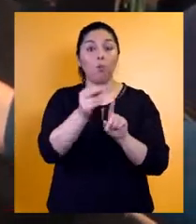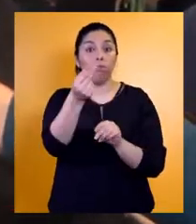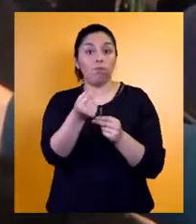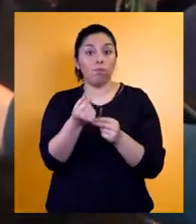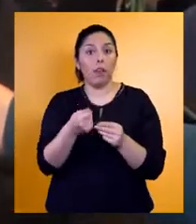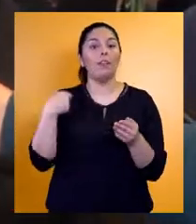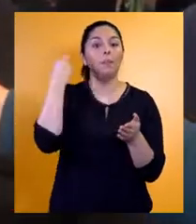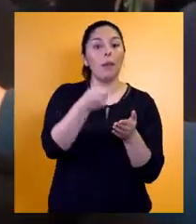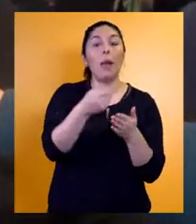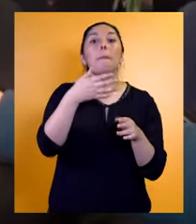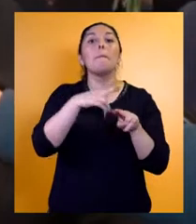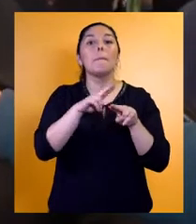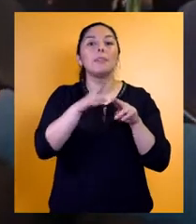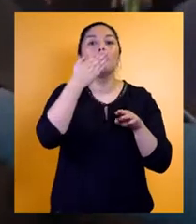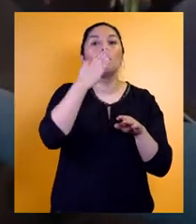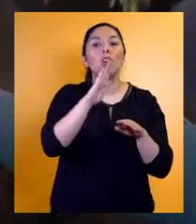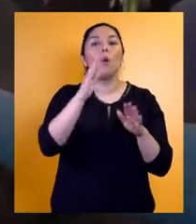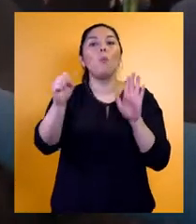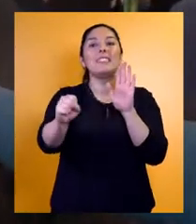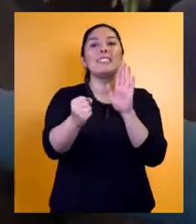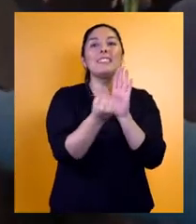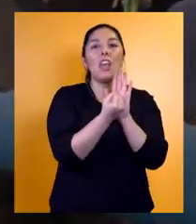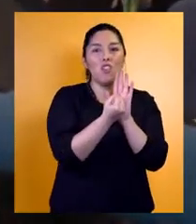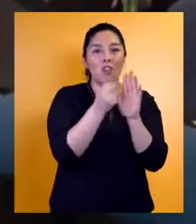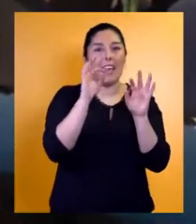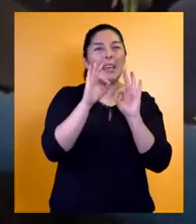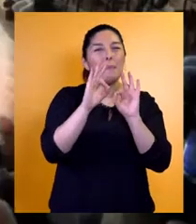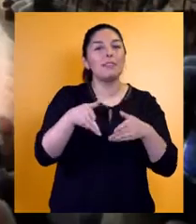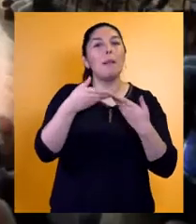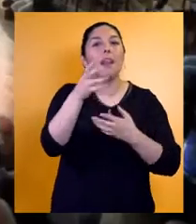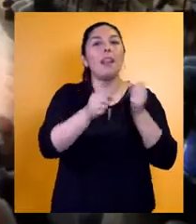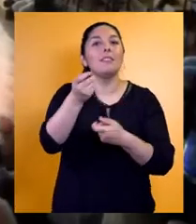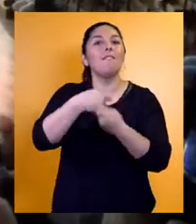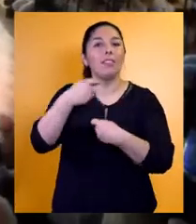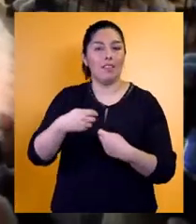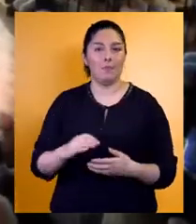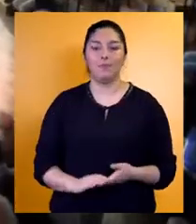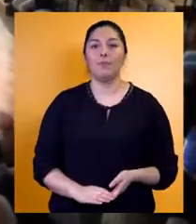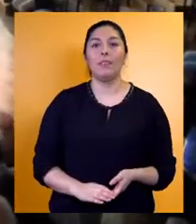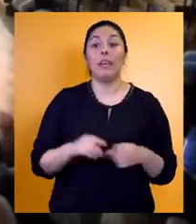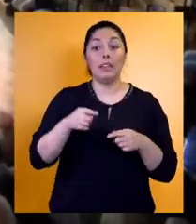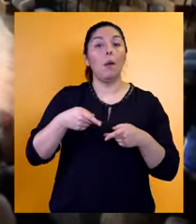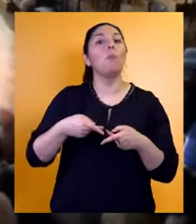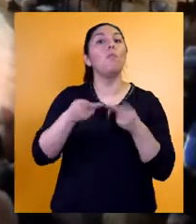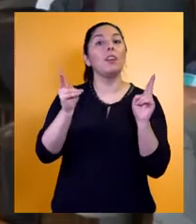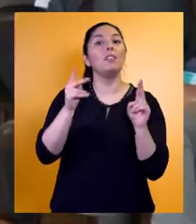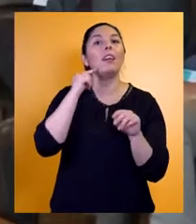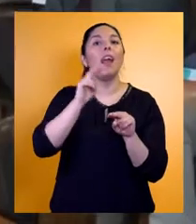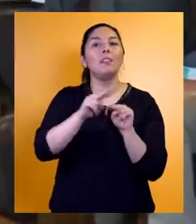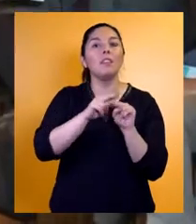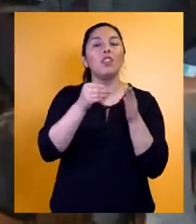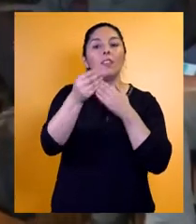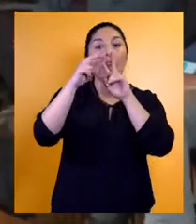y plantear cuál es el esquema que debería tener para poder tener este sello de origen del producto. En presencia de autoridades se realizó este lanzamiento